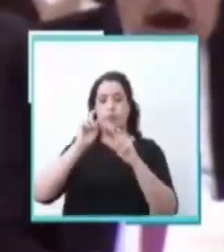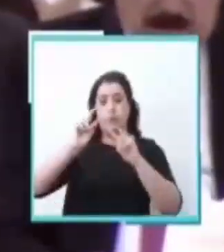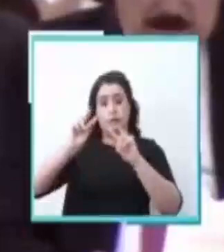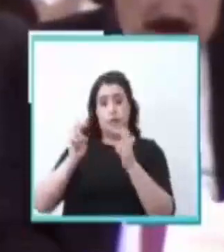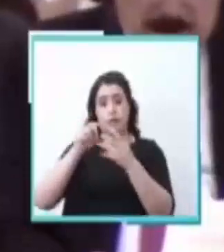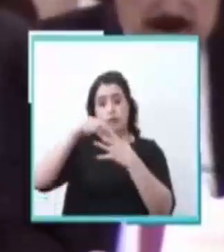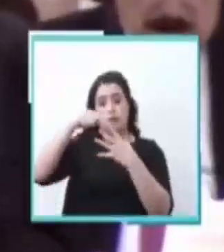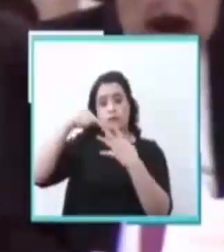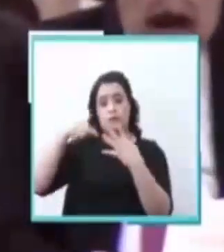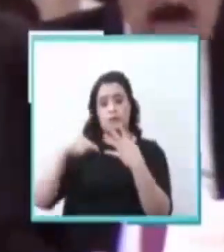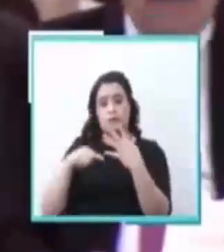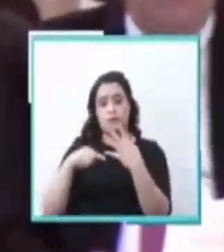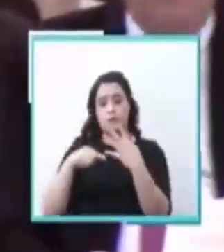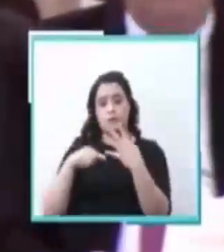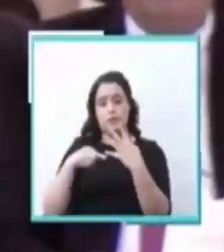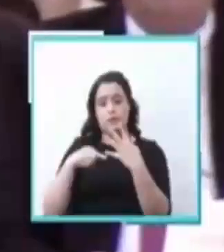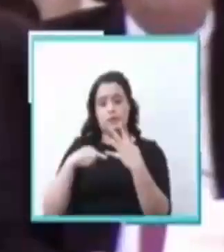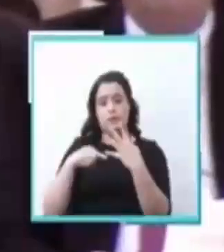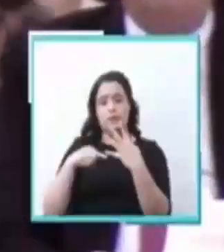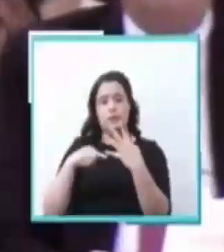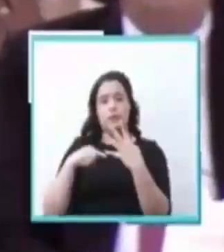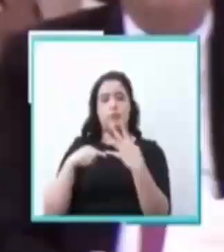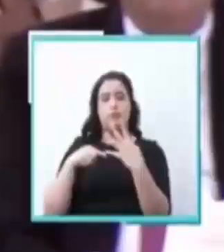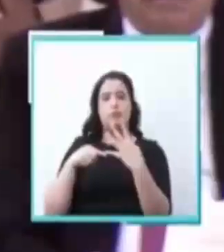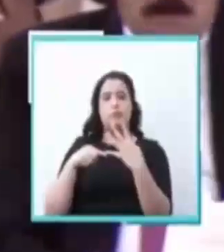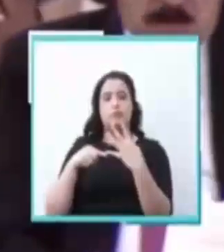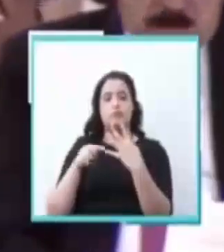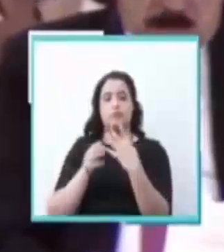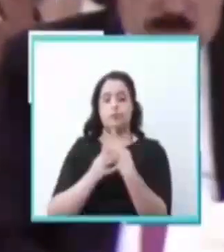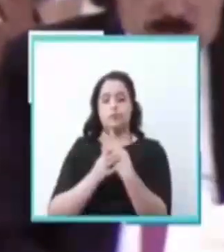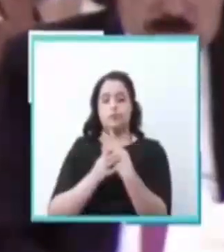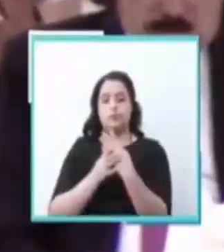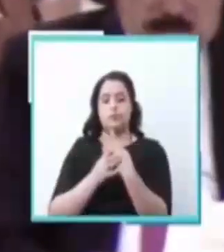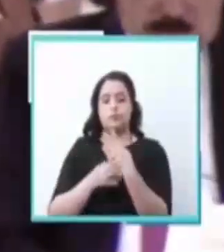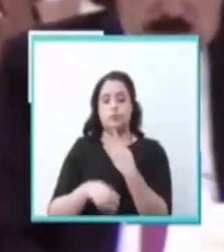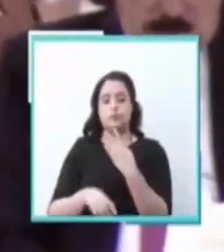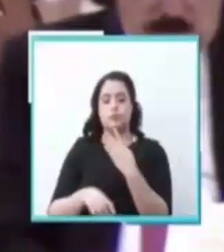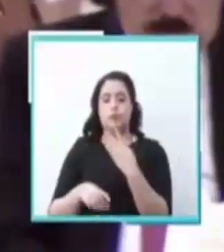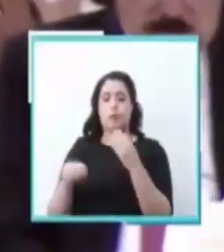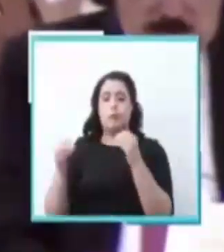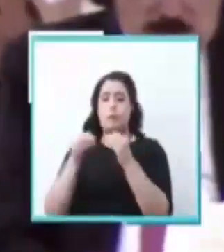permanentemente reclamados por los ciudadanos y ciudadanas: